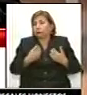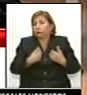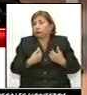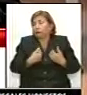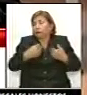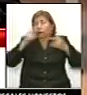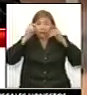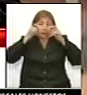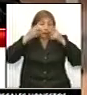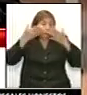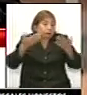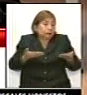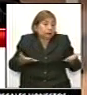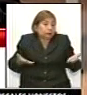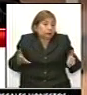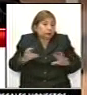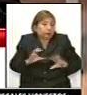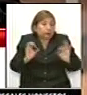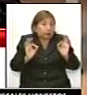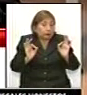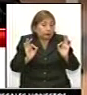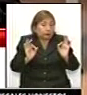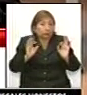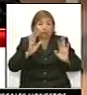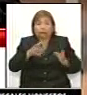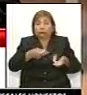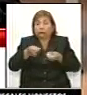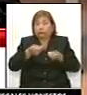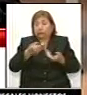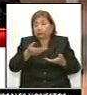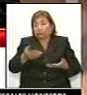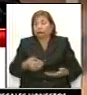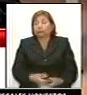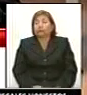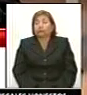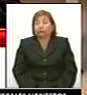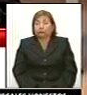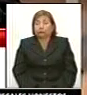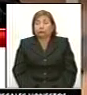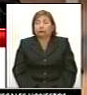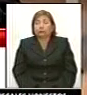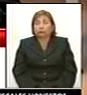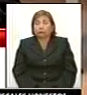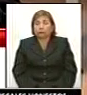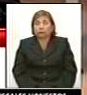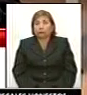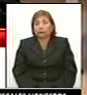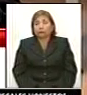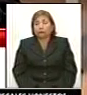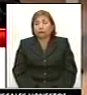de dormir literalmente donde sea con ese régimen. Entonces,